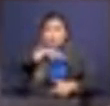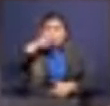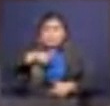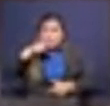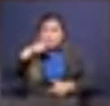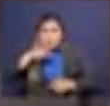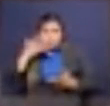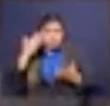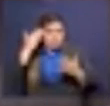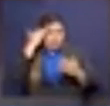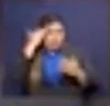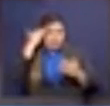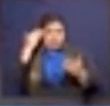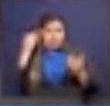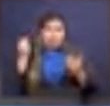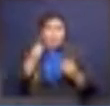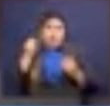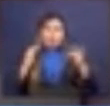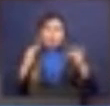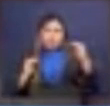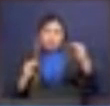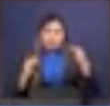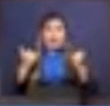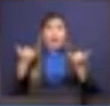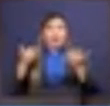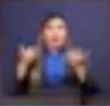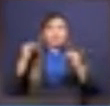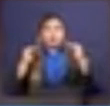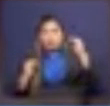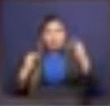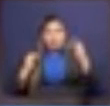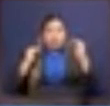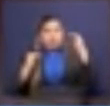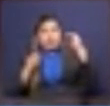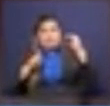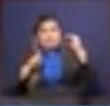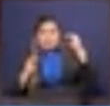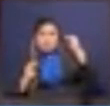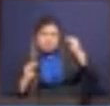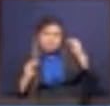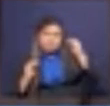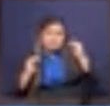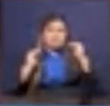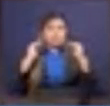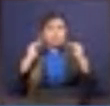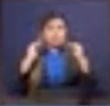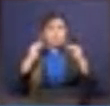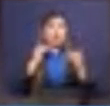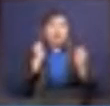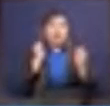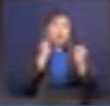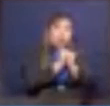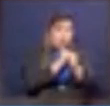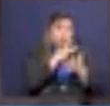un balance entre lo sanitario y lo económico.